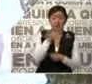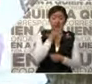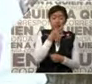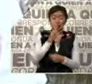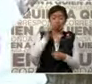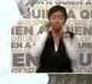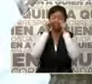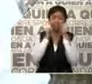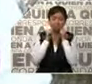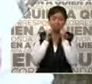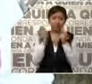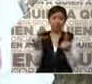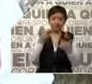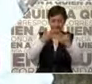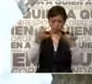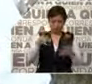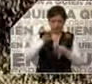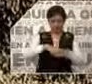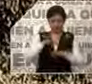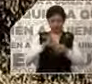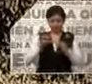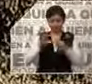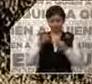parece si conocemos a detalle esta historia?